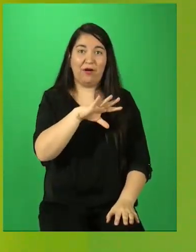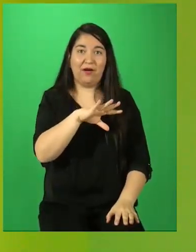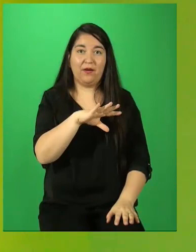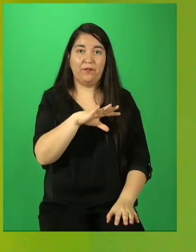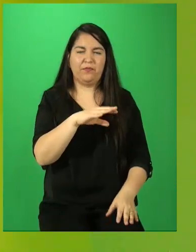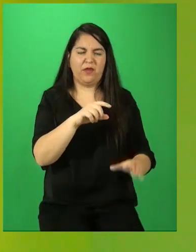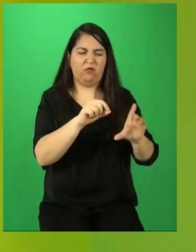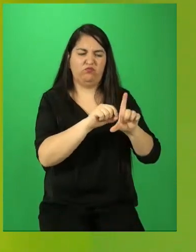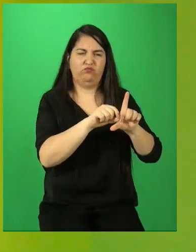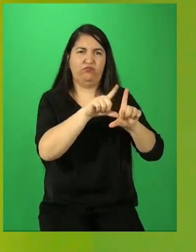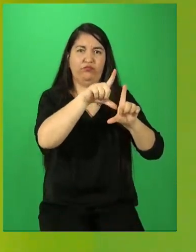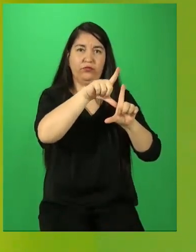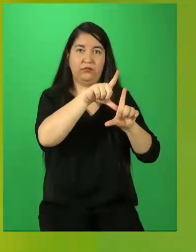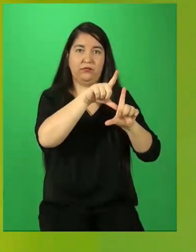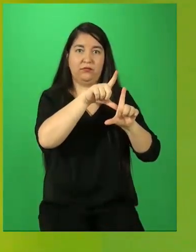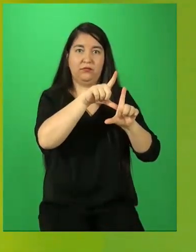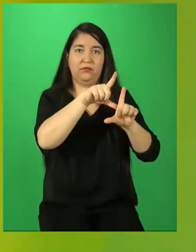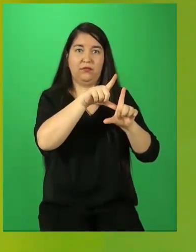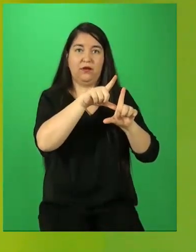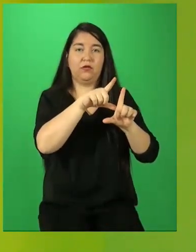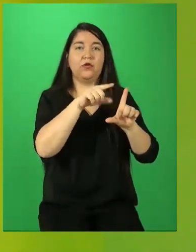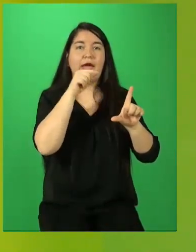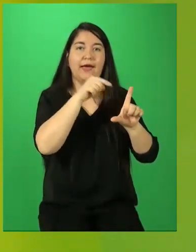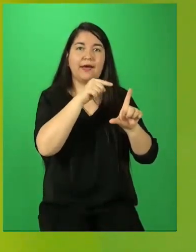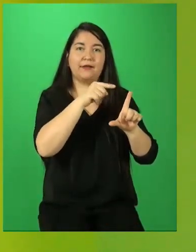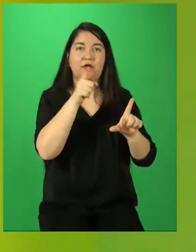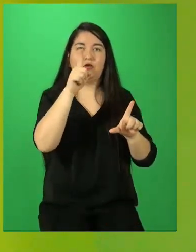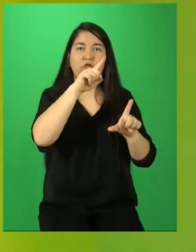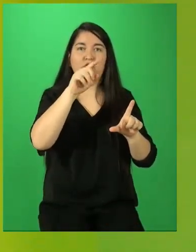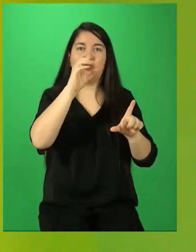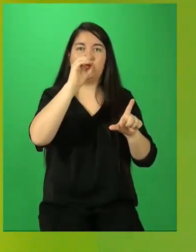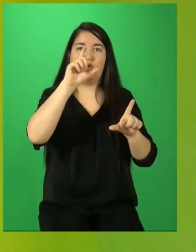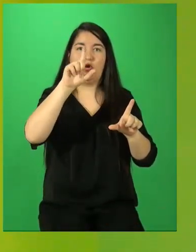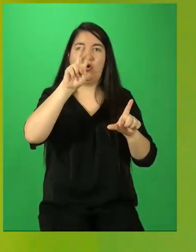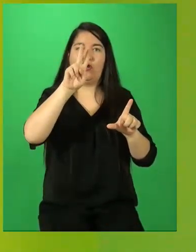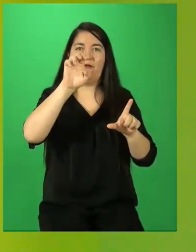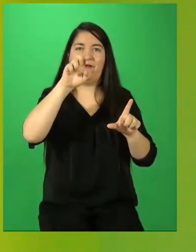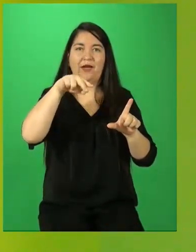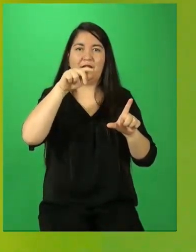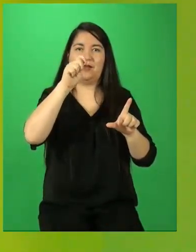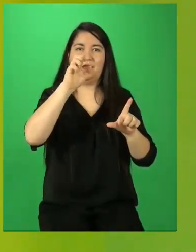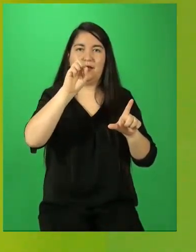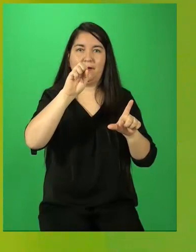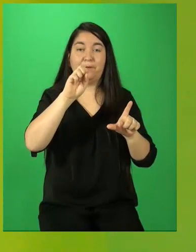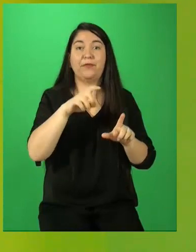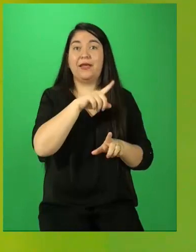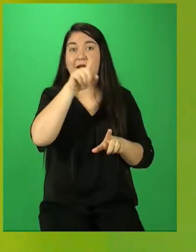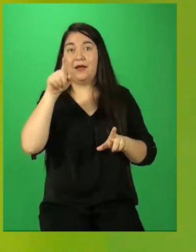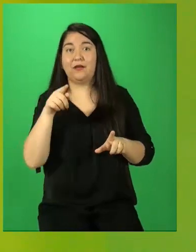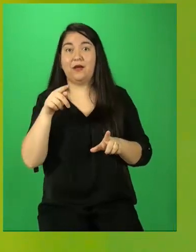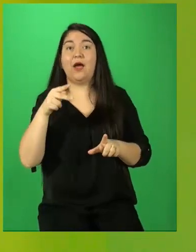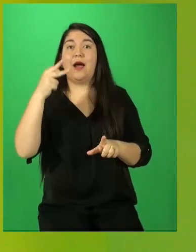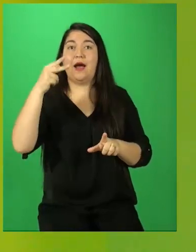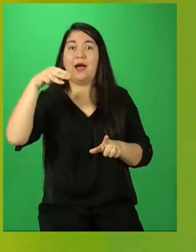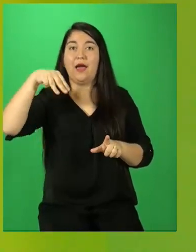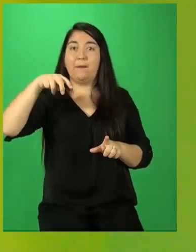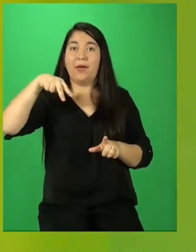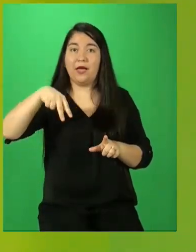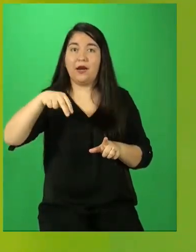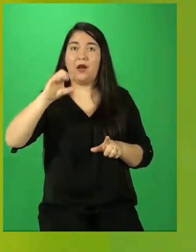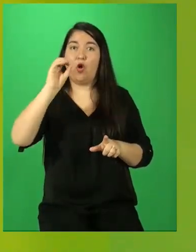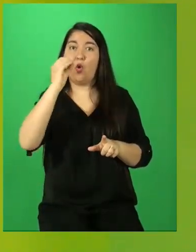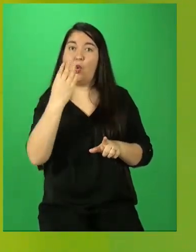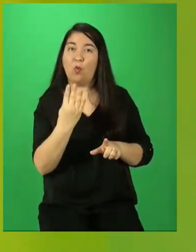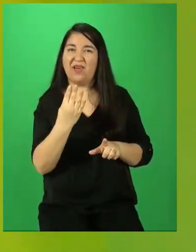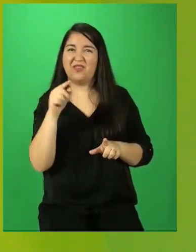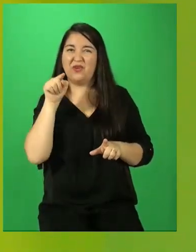en mayor cantidad, por lo tanto, vendría siendo nuestro solvente. Y el permanganato de potasio, que es este